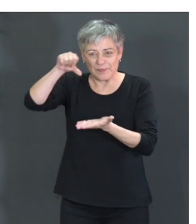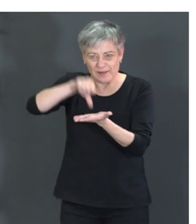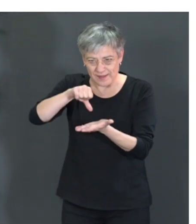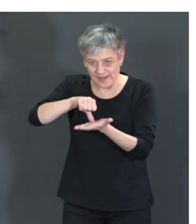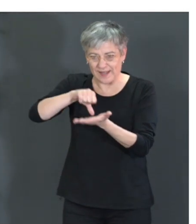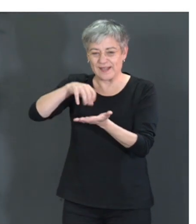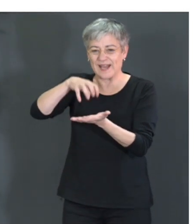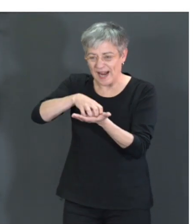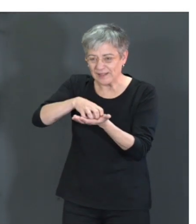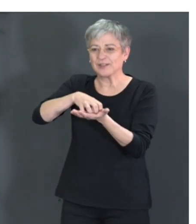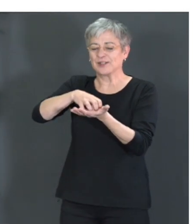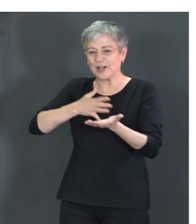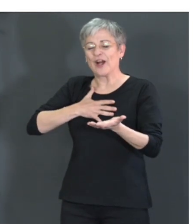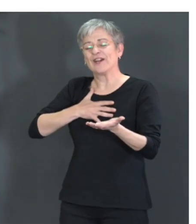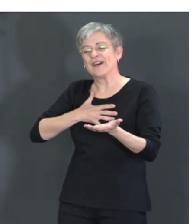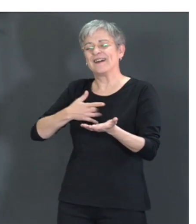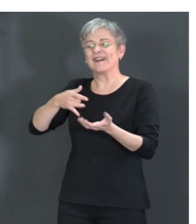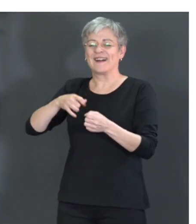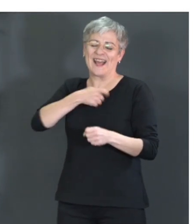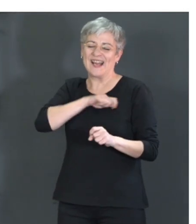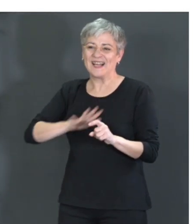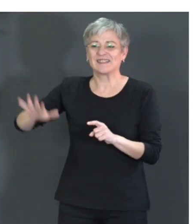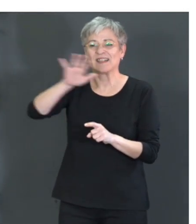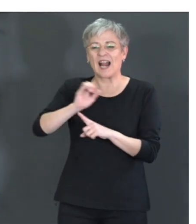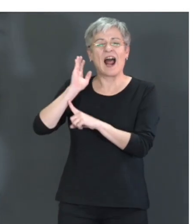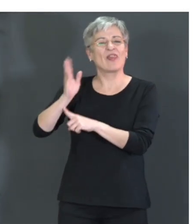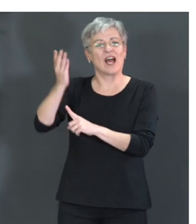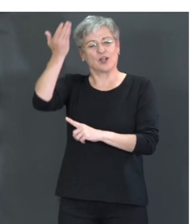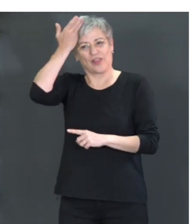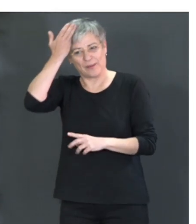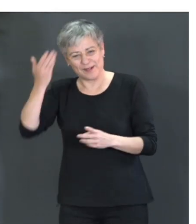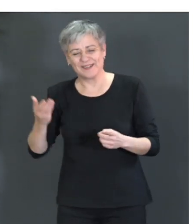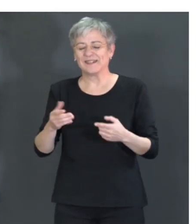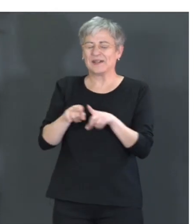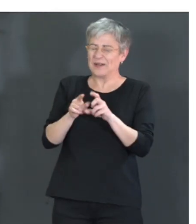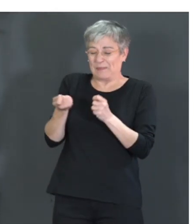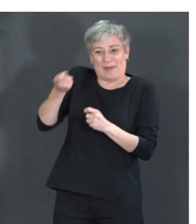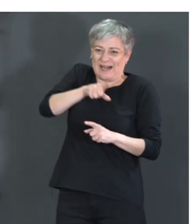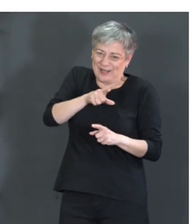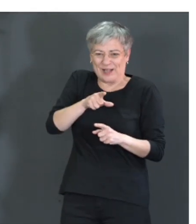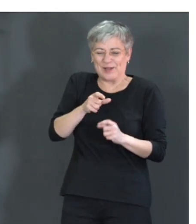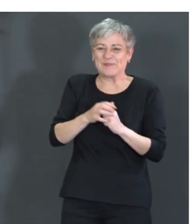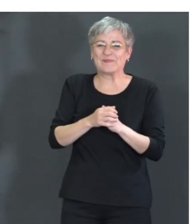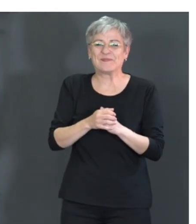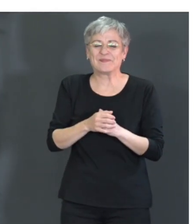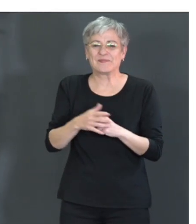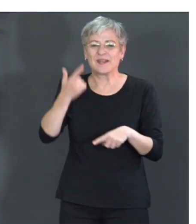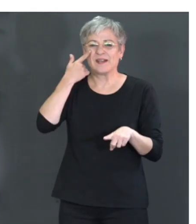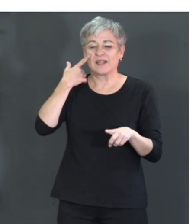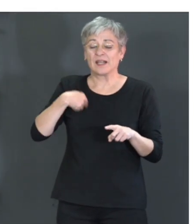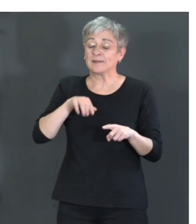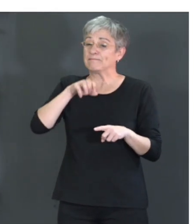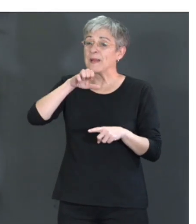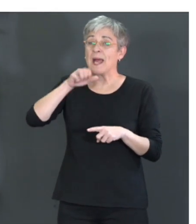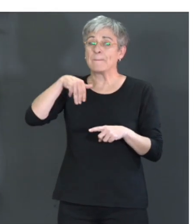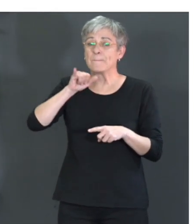Centro Estatal de Atención al Daño Cerebral. Se me iba ya a nuestras siglas, CEAPAT, porque se parece mucho. Y bueno, Emilio no ha podido estar